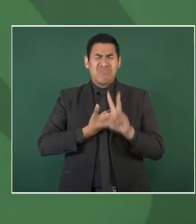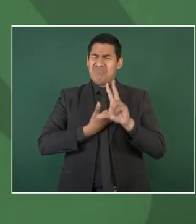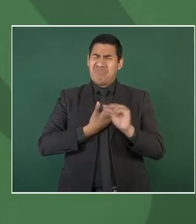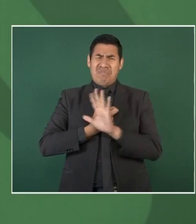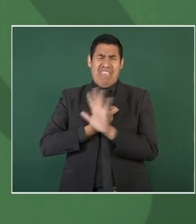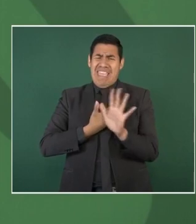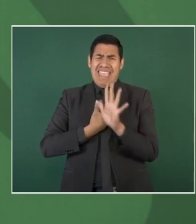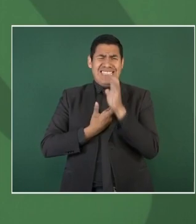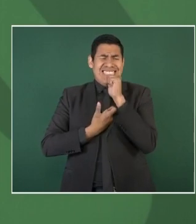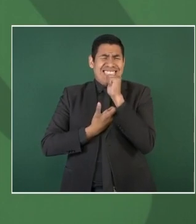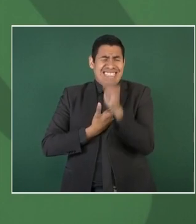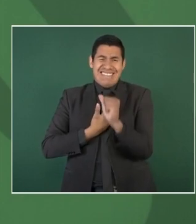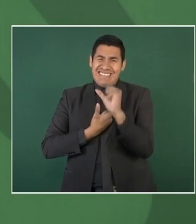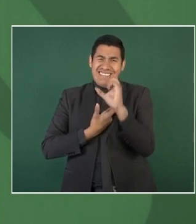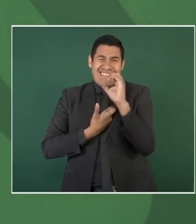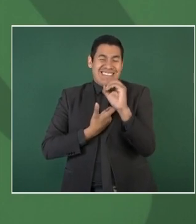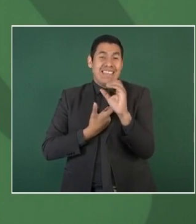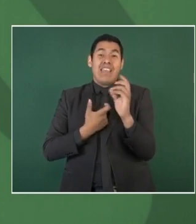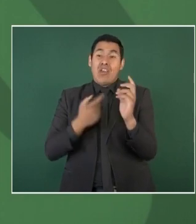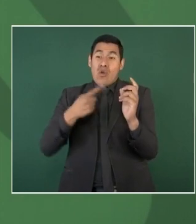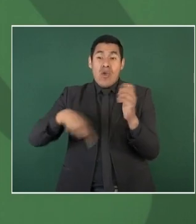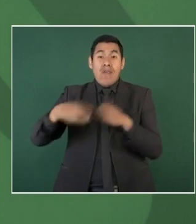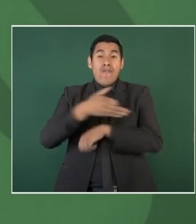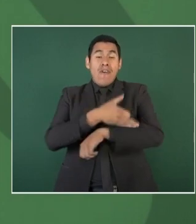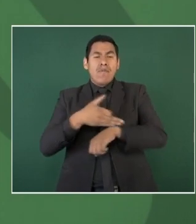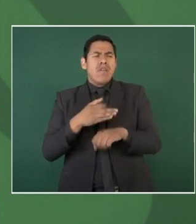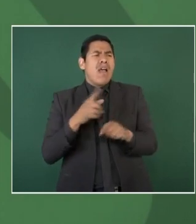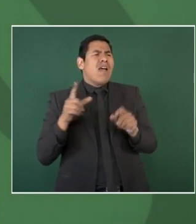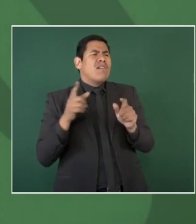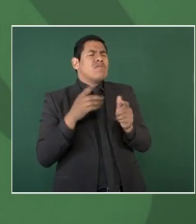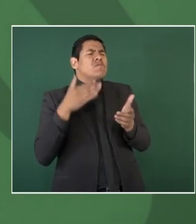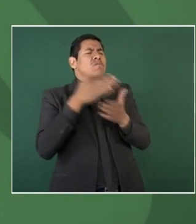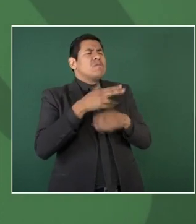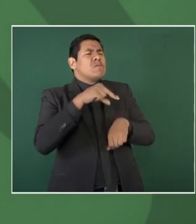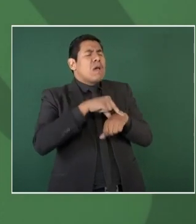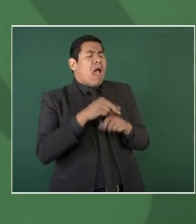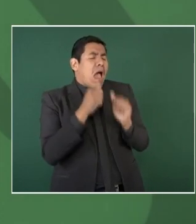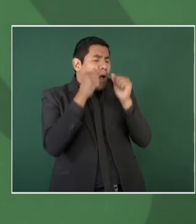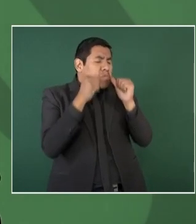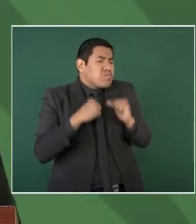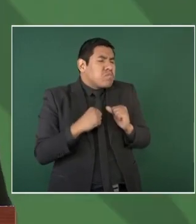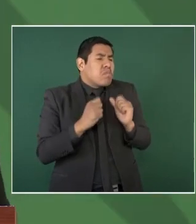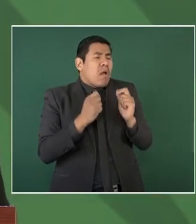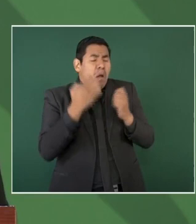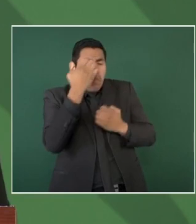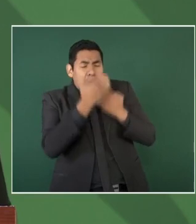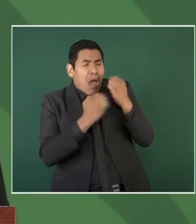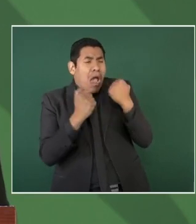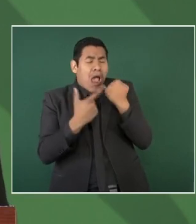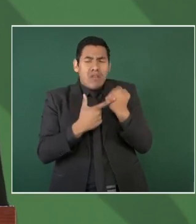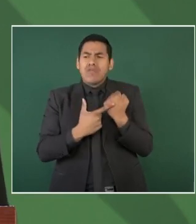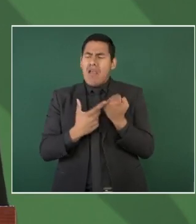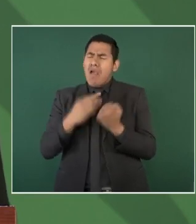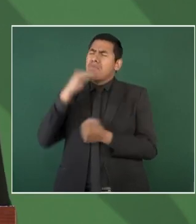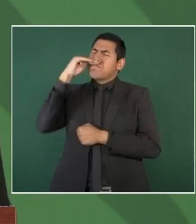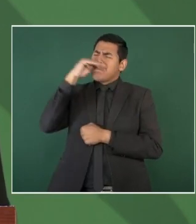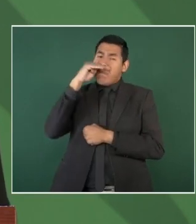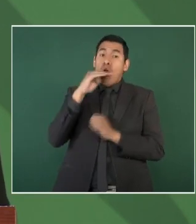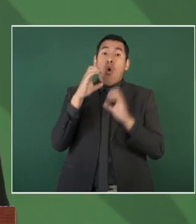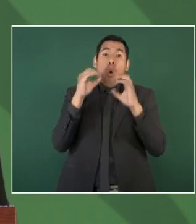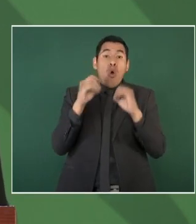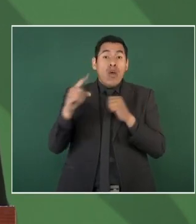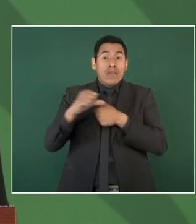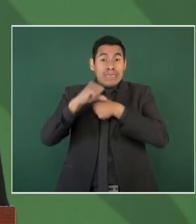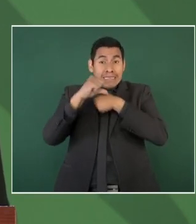atención médica, independientemente de que sea una simple consulta preventiva o una intervención quirúrgica compleja.